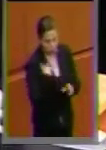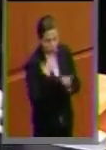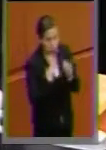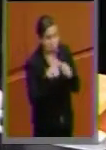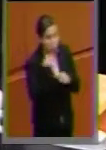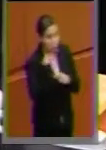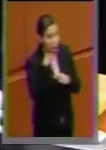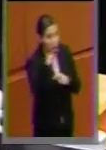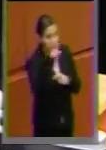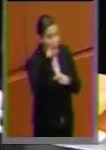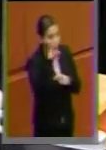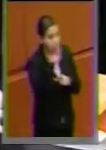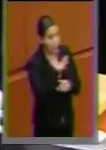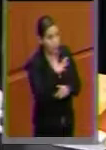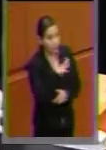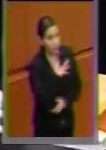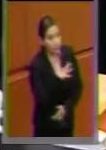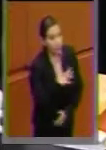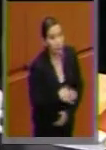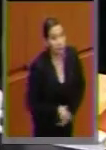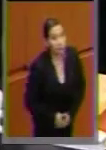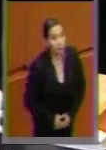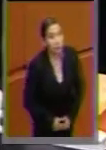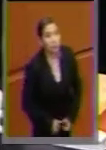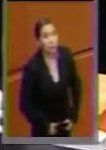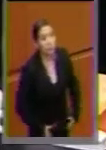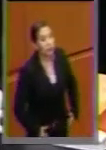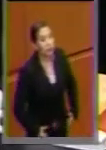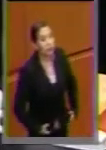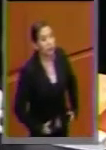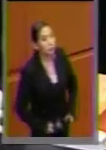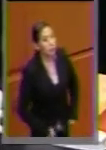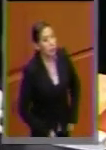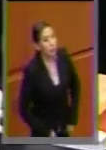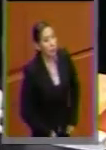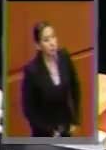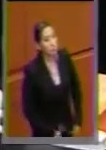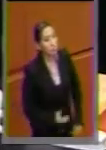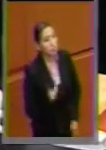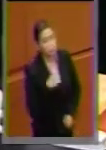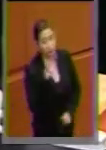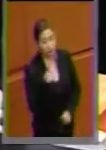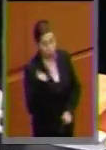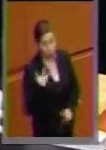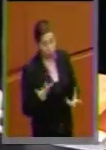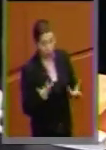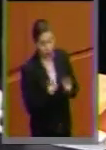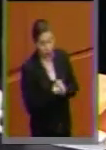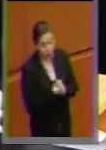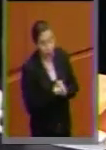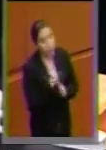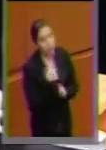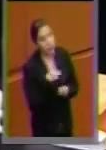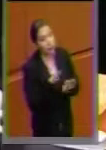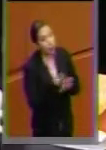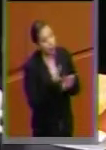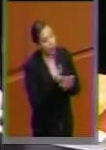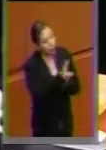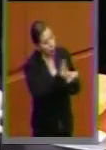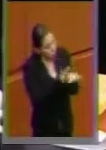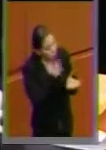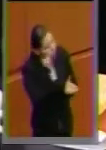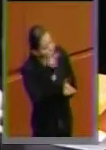compañera osella aprecio mucho el ser de haber participado en hacer la constitución